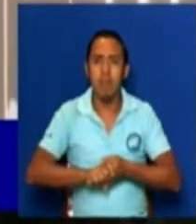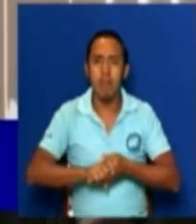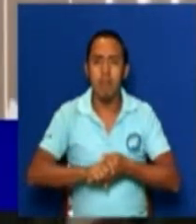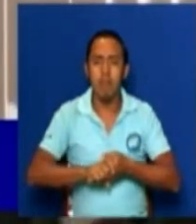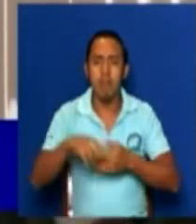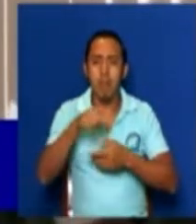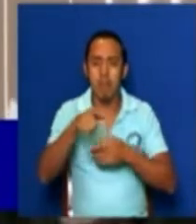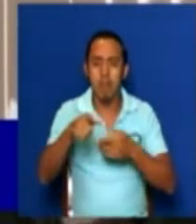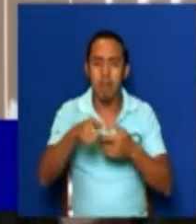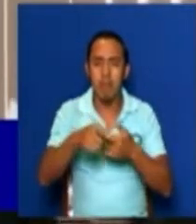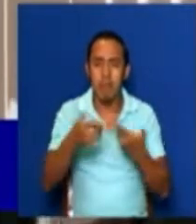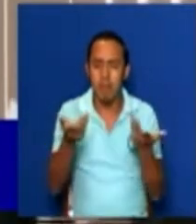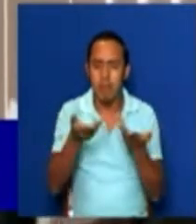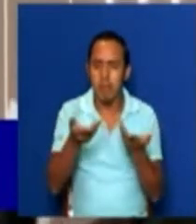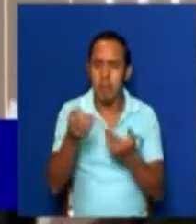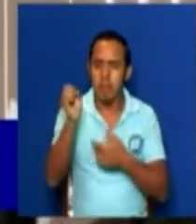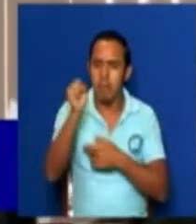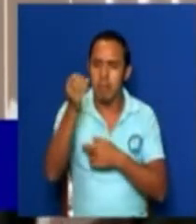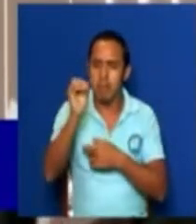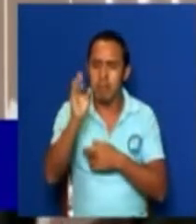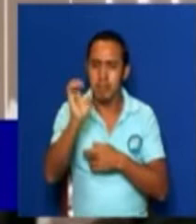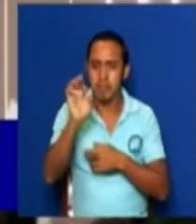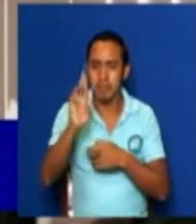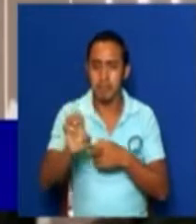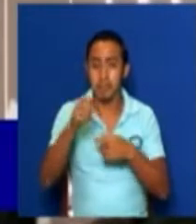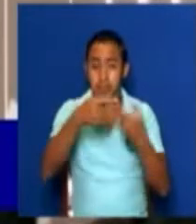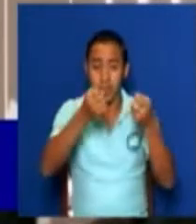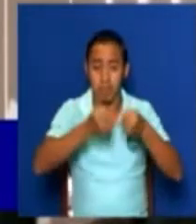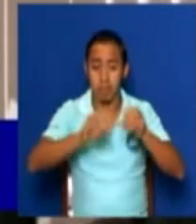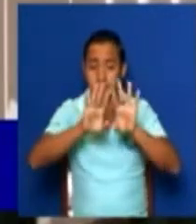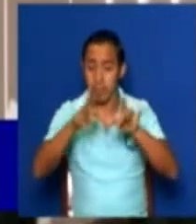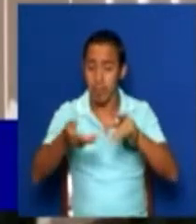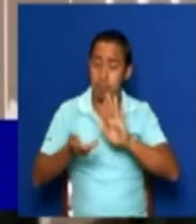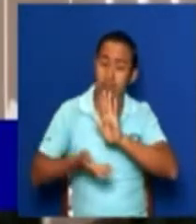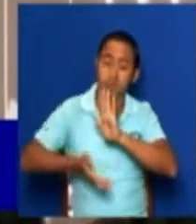de la sobrecalificación por rangos de edad para mujeres y hombres,